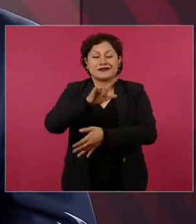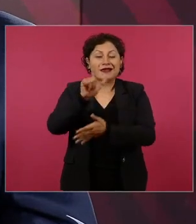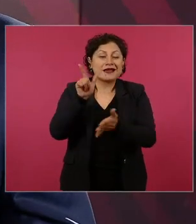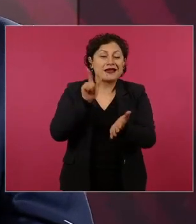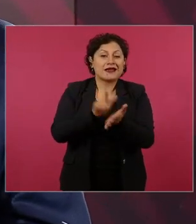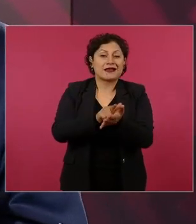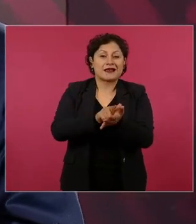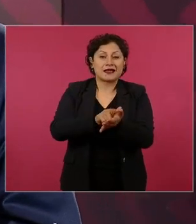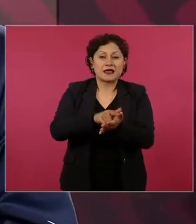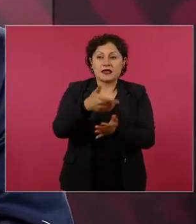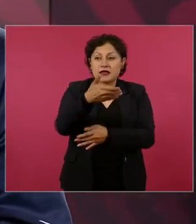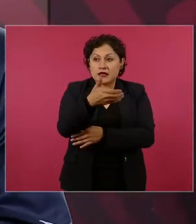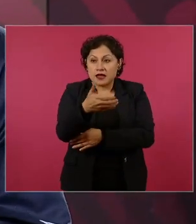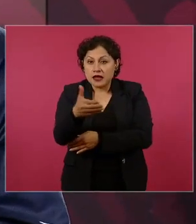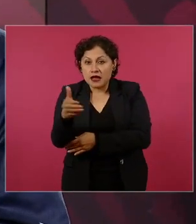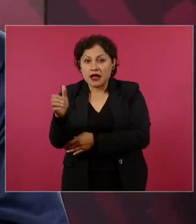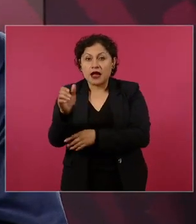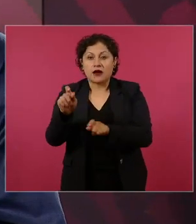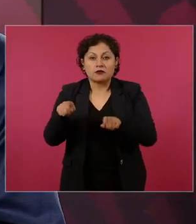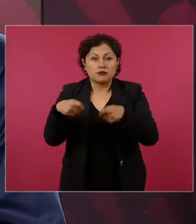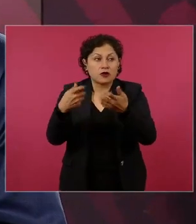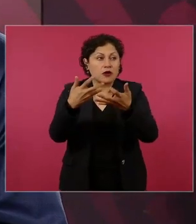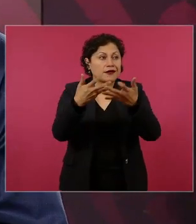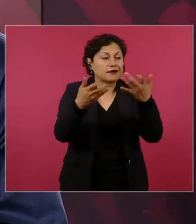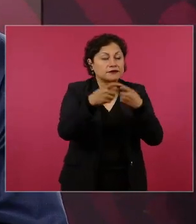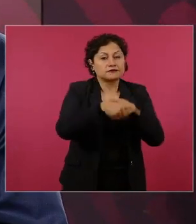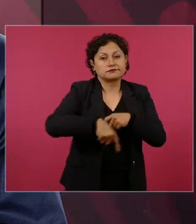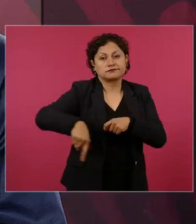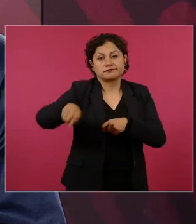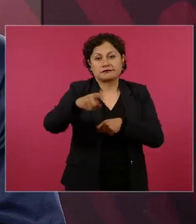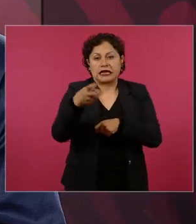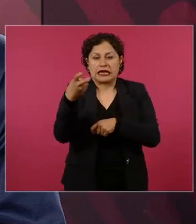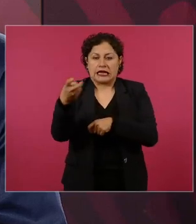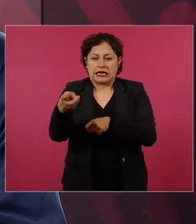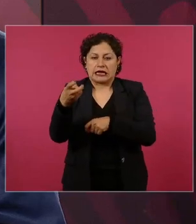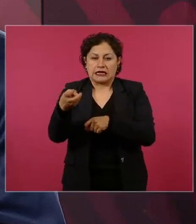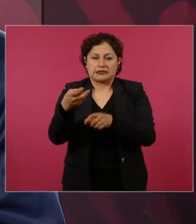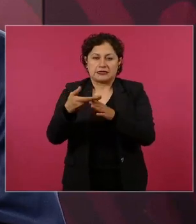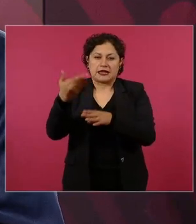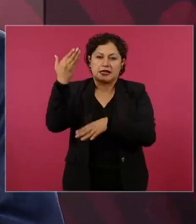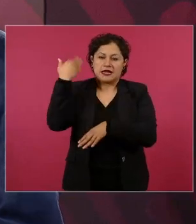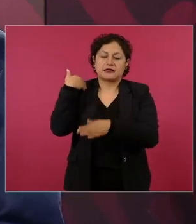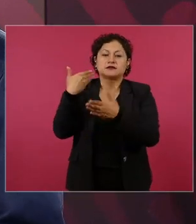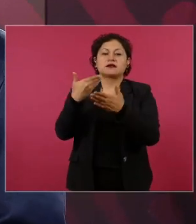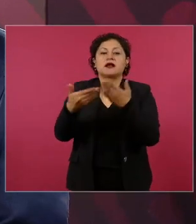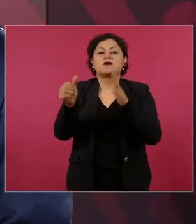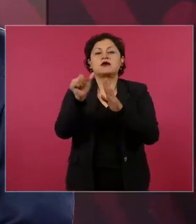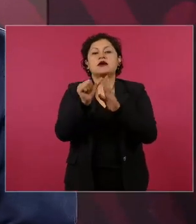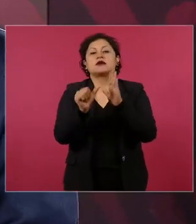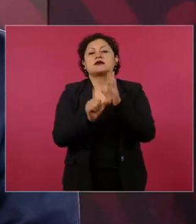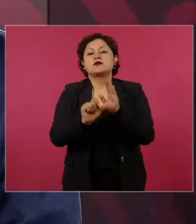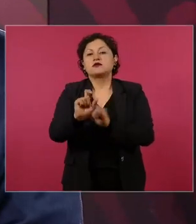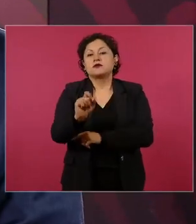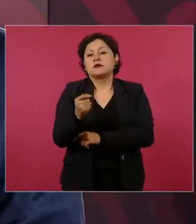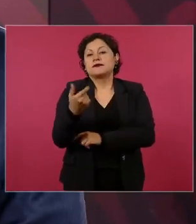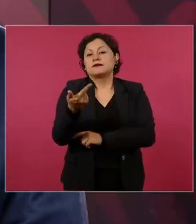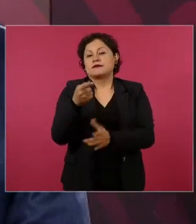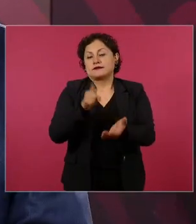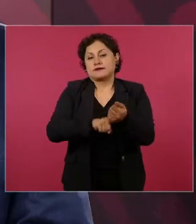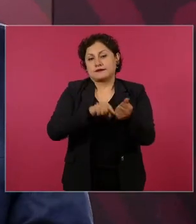de 1915, que es el antecedente a el artículo 27 constitucional para